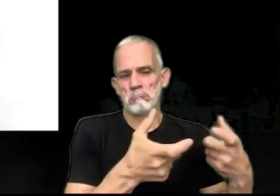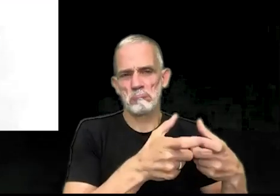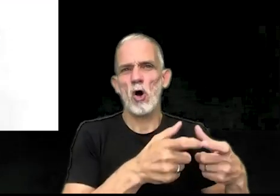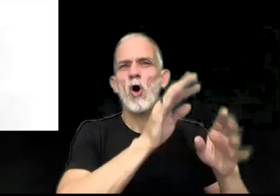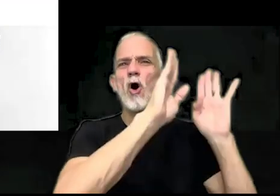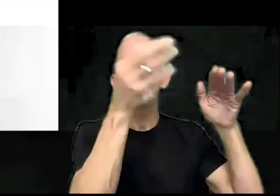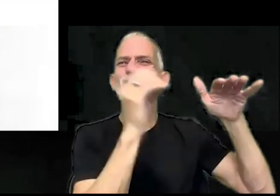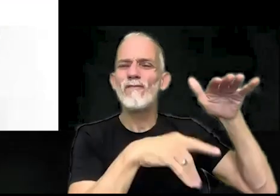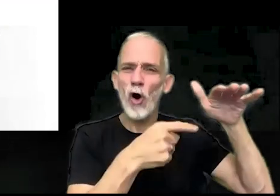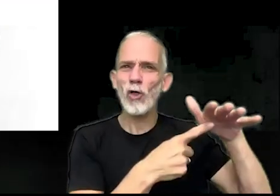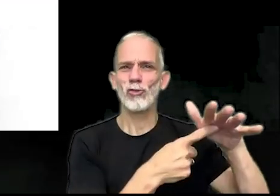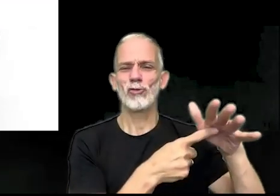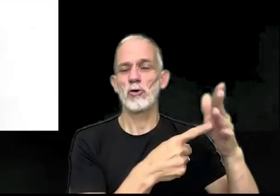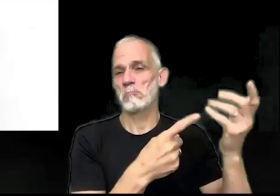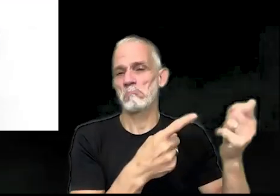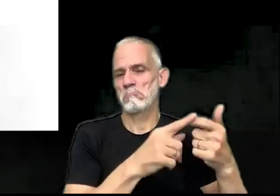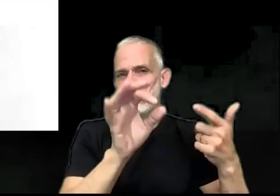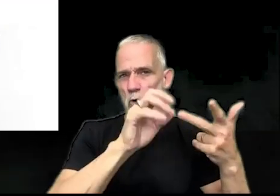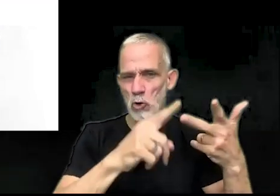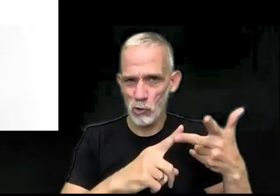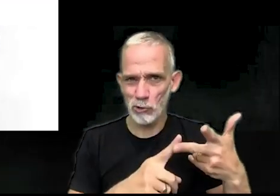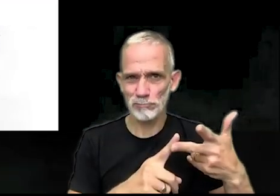un fiduciario,